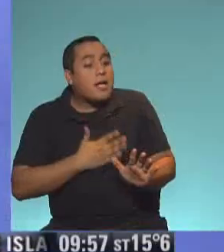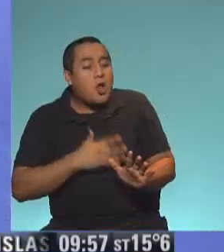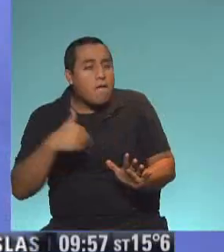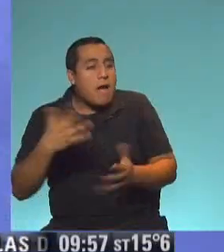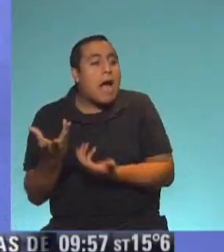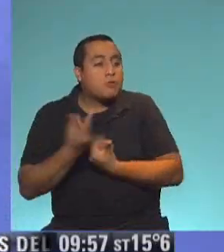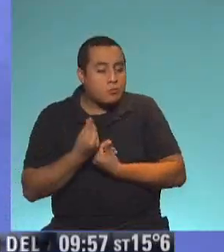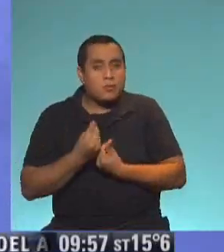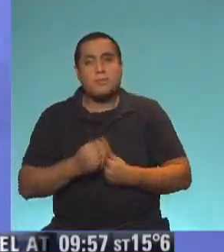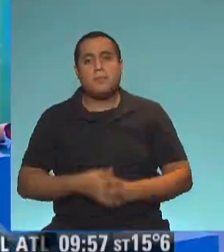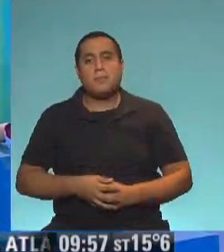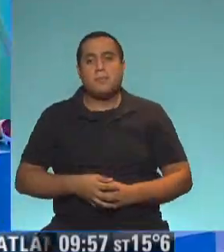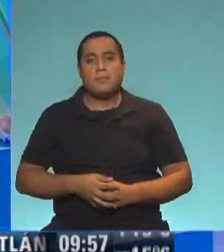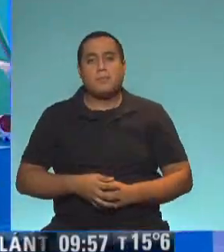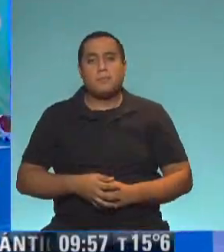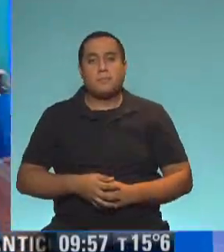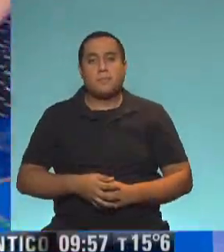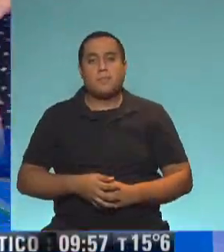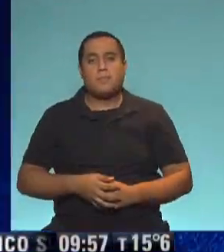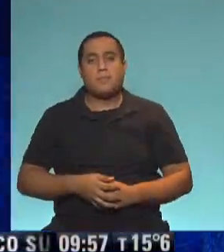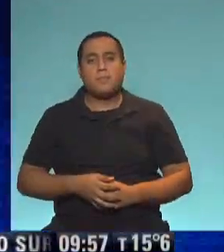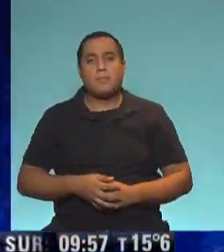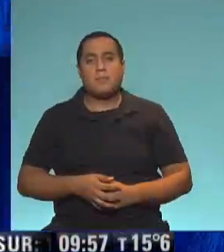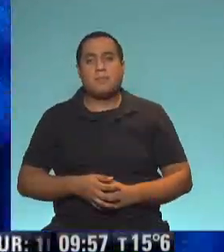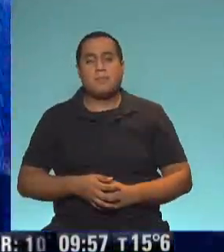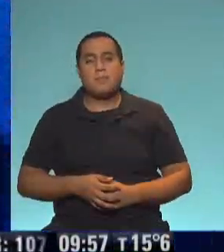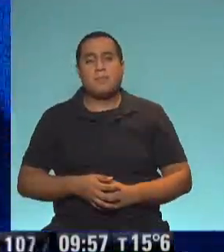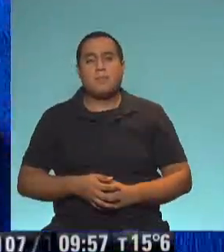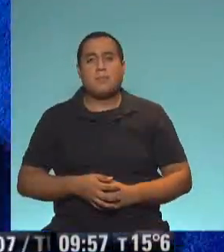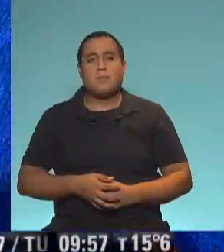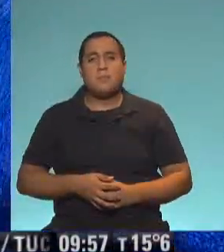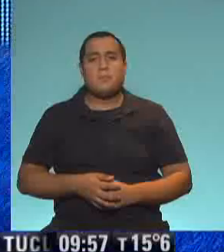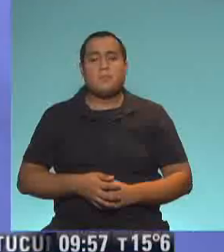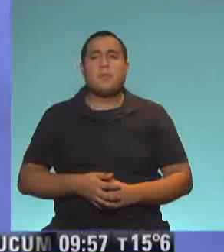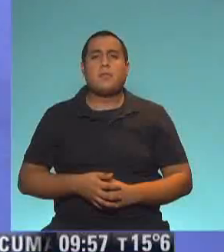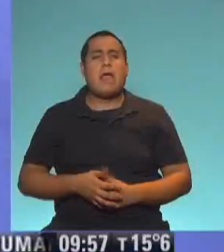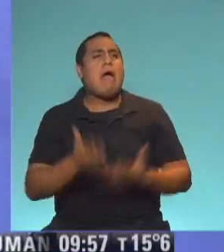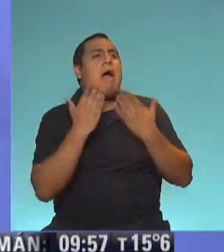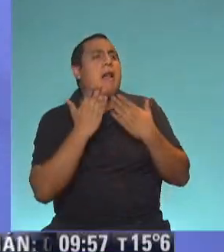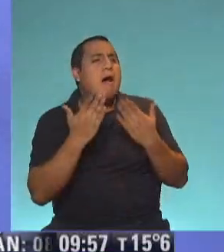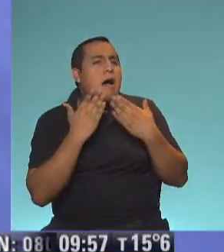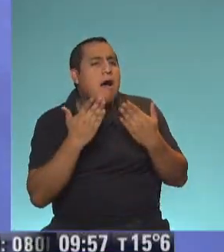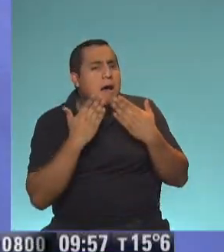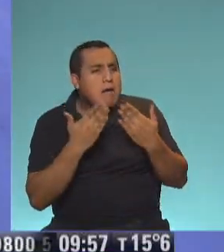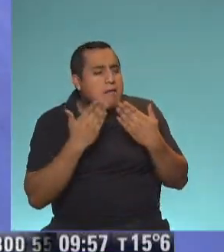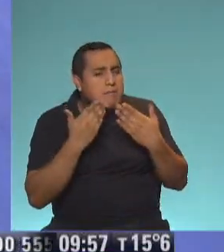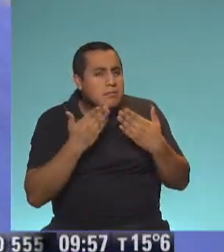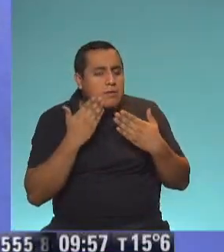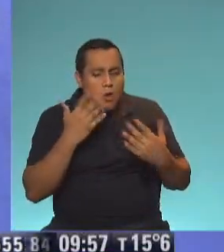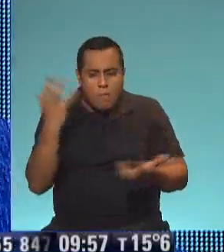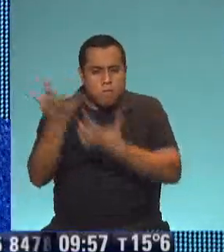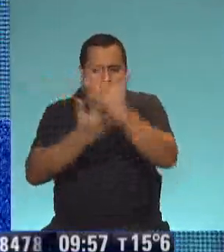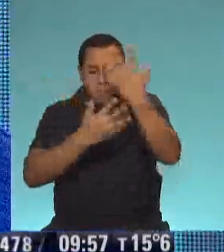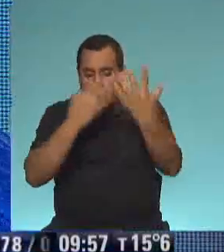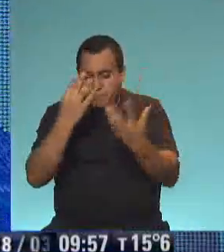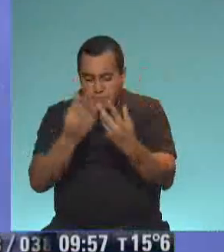rápidamente. Un poquito de agua. Qué rico. Oh, muchas gracias, bomberas. El fuego ha sido